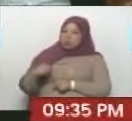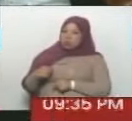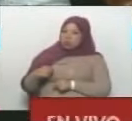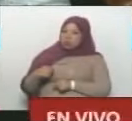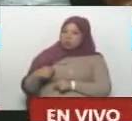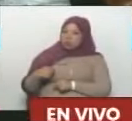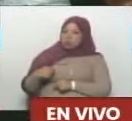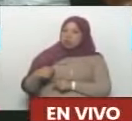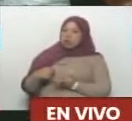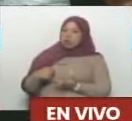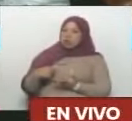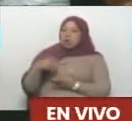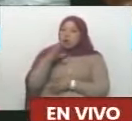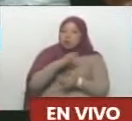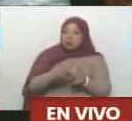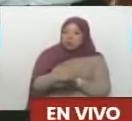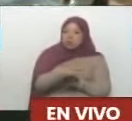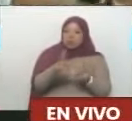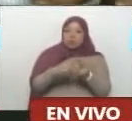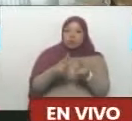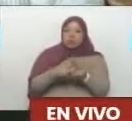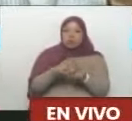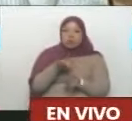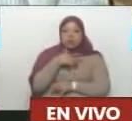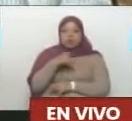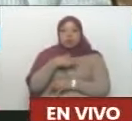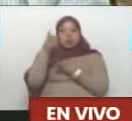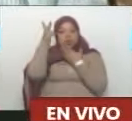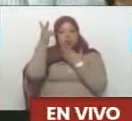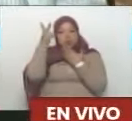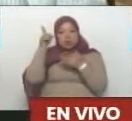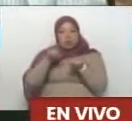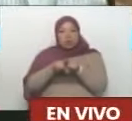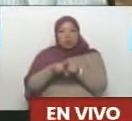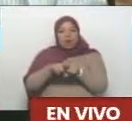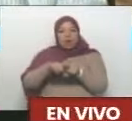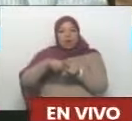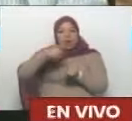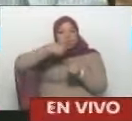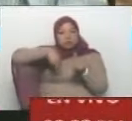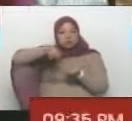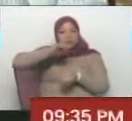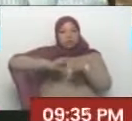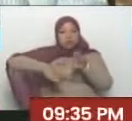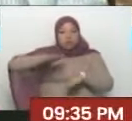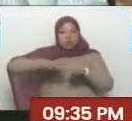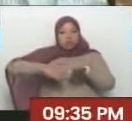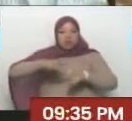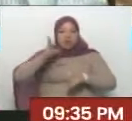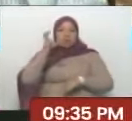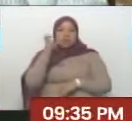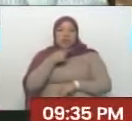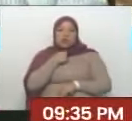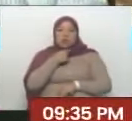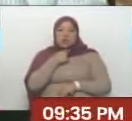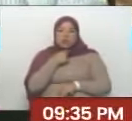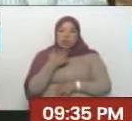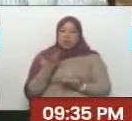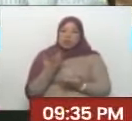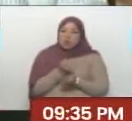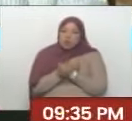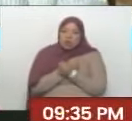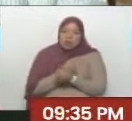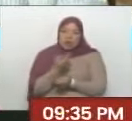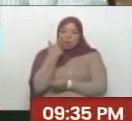¿Cómo quisiera conocer su cultura con el alma, tanto como conozco mi tamunangue, como me enamoré de mis tambores, como me enamoré de